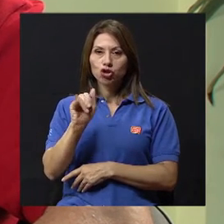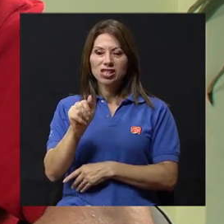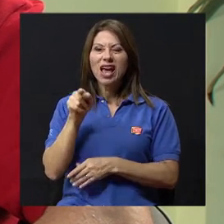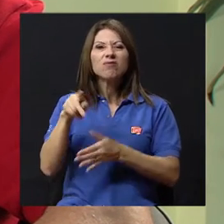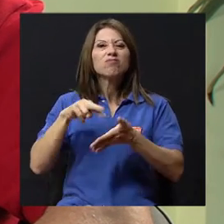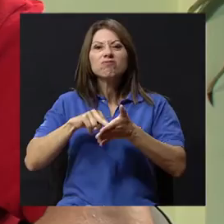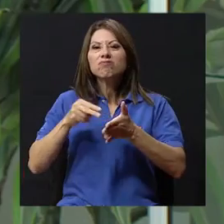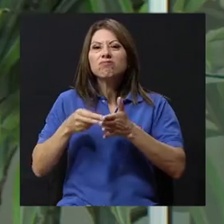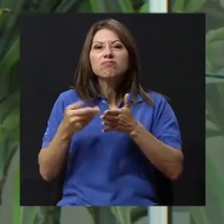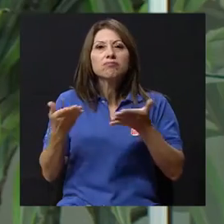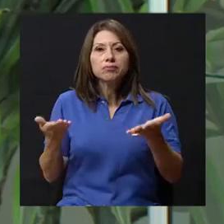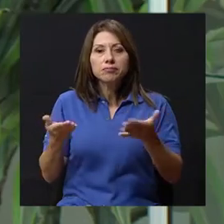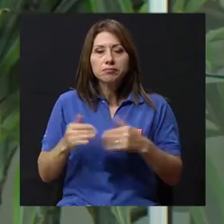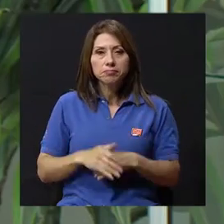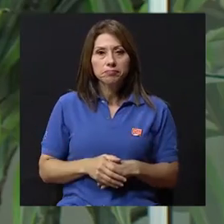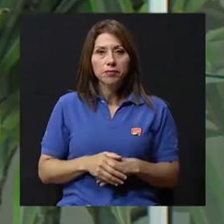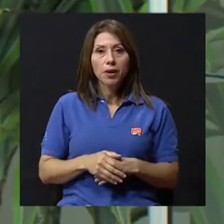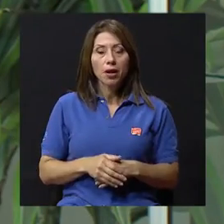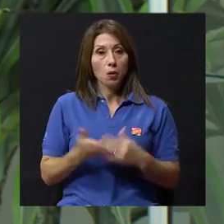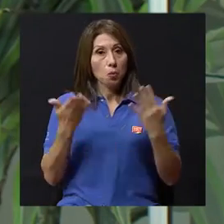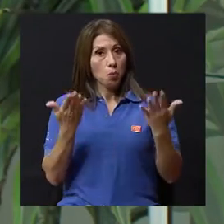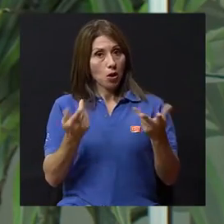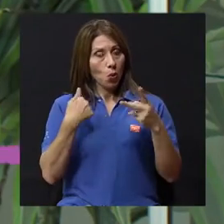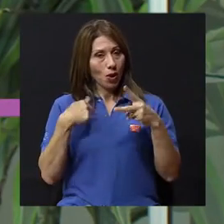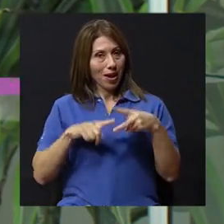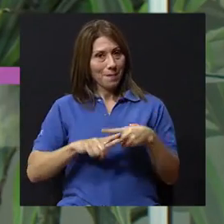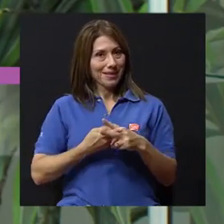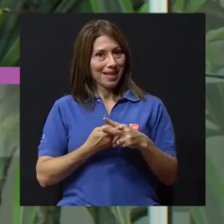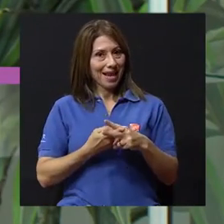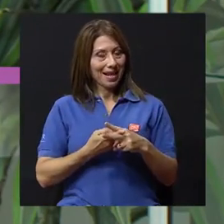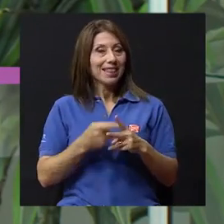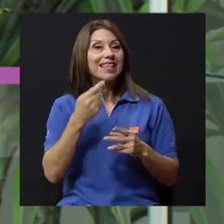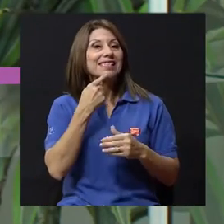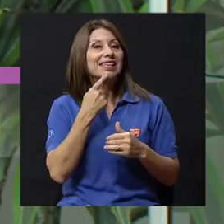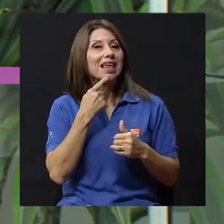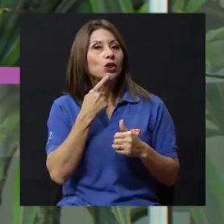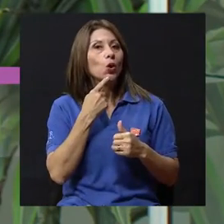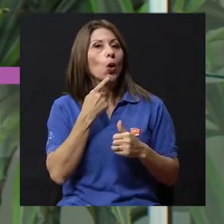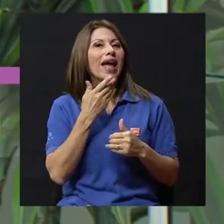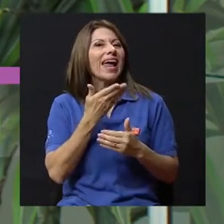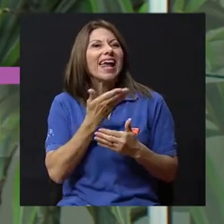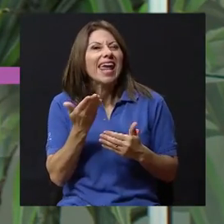andropausia. Ajá. Bueno, tal vez voy a empezar qué no es andropausia.